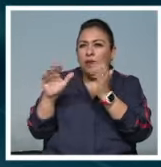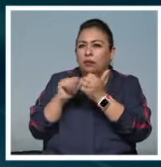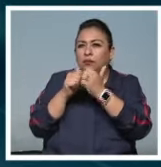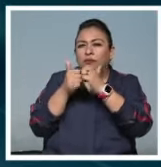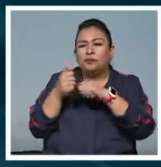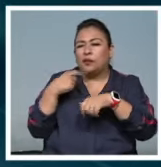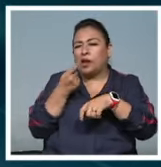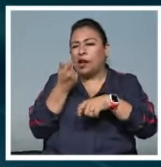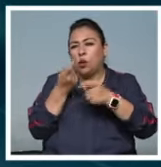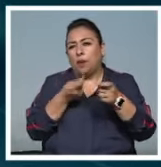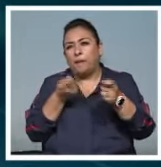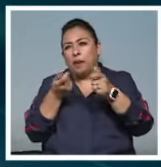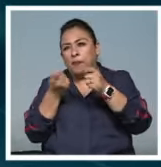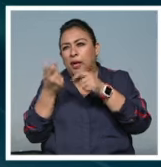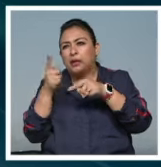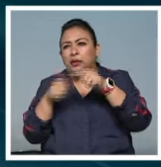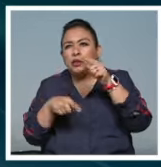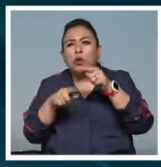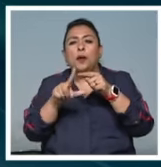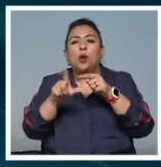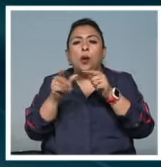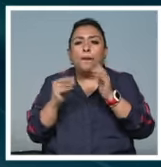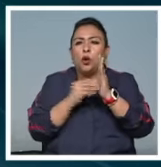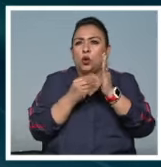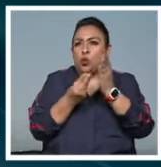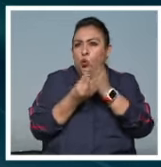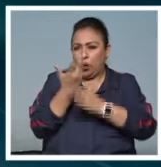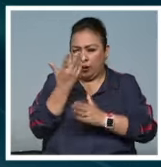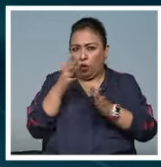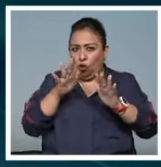quité algunas cositas para dejarle lo más vigente y después hice yo,